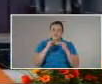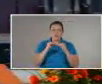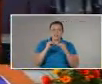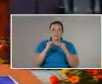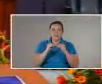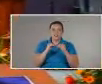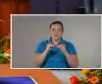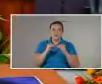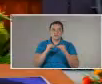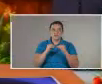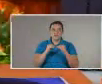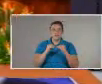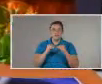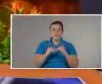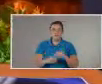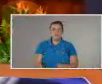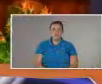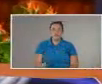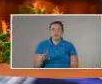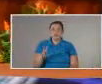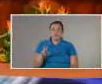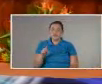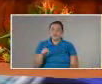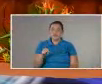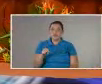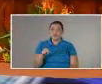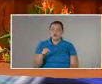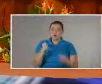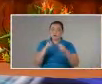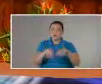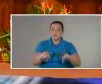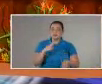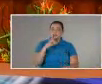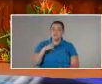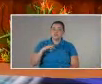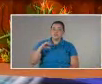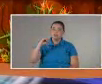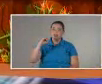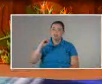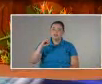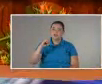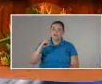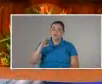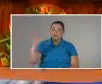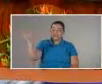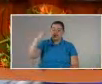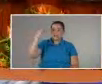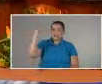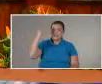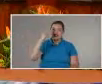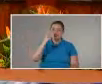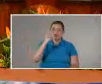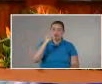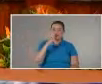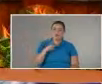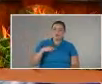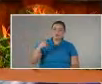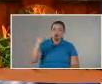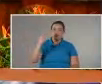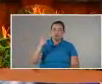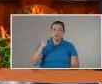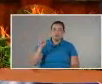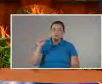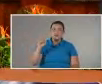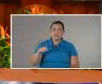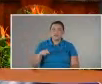de perder a un hijo, gané a una hija. Pero alguien pensará en su corazón, sí, pero